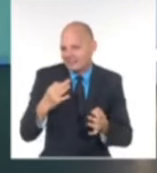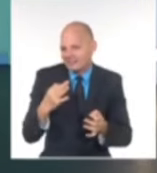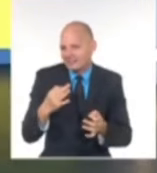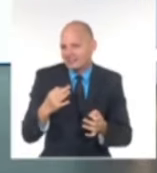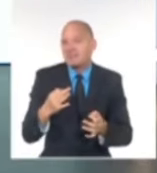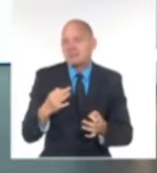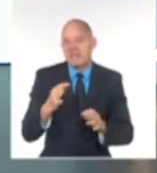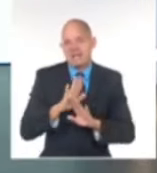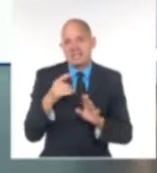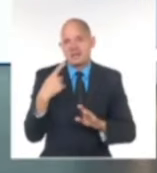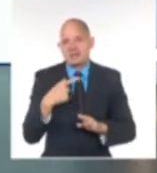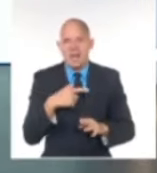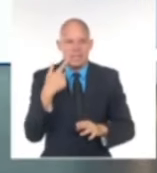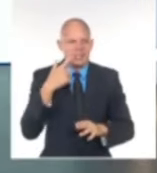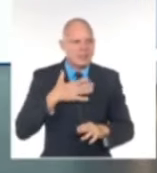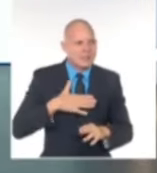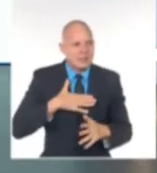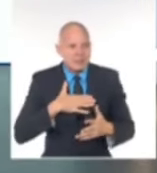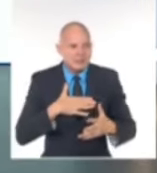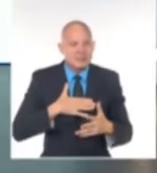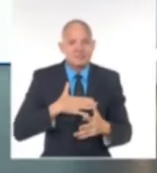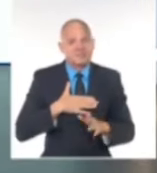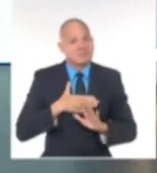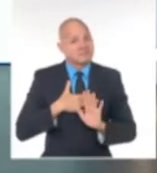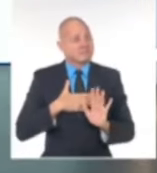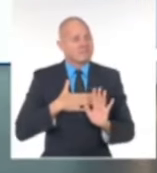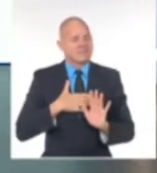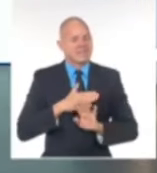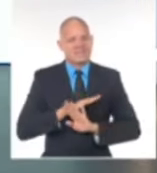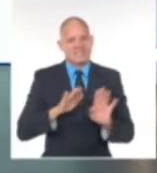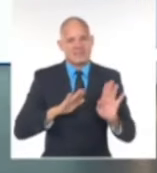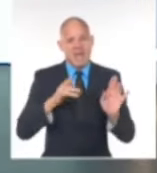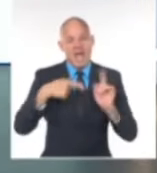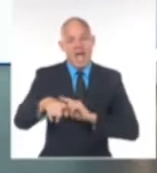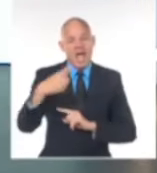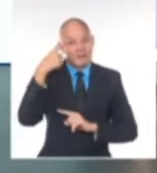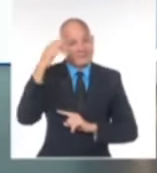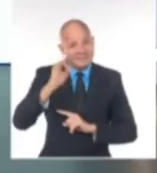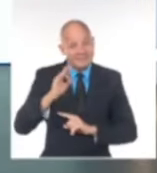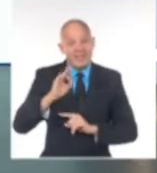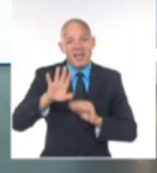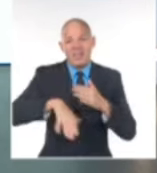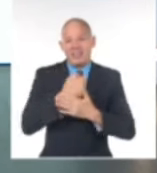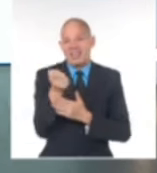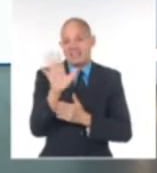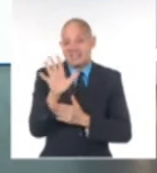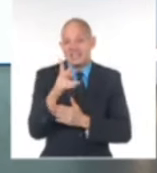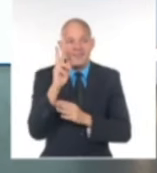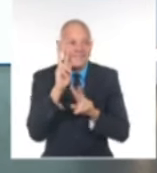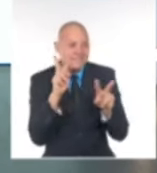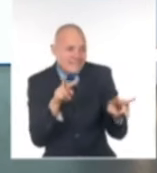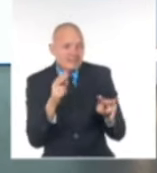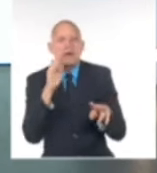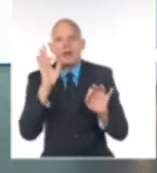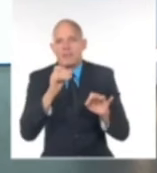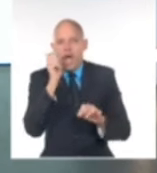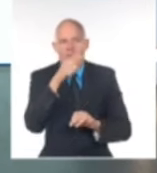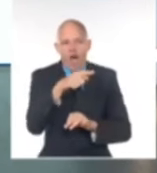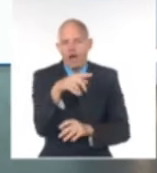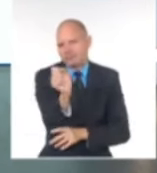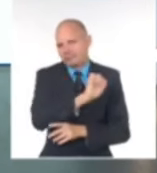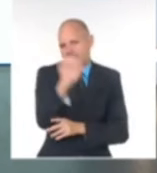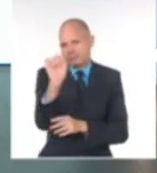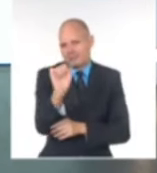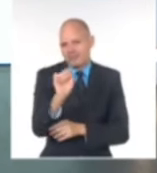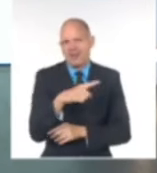entonces ansiosos el 5 de agosto en la cartelera de los Juegos Olímpicos y Mijaín no nos defraudó. Ha seguido su camino invicto y logró